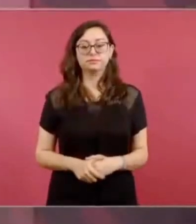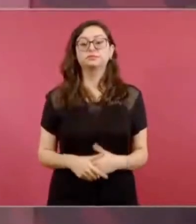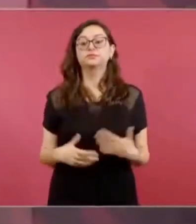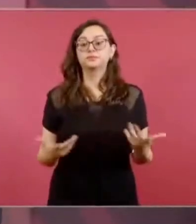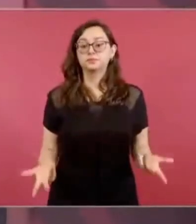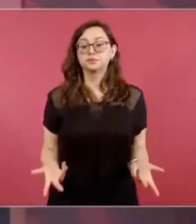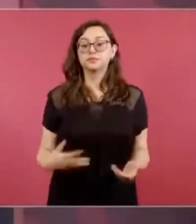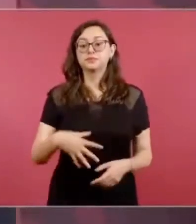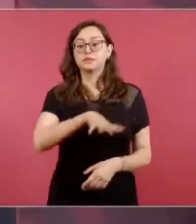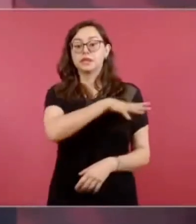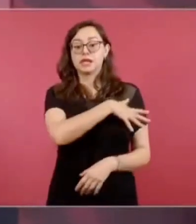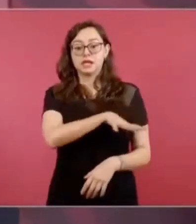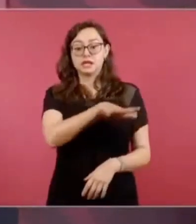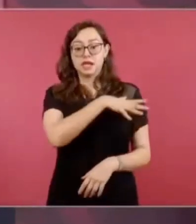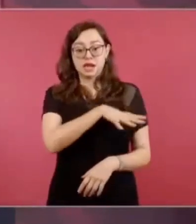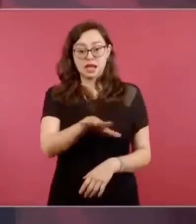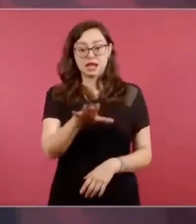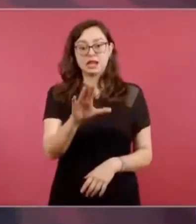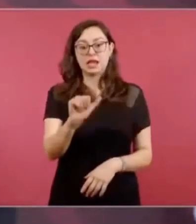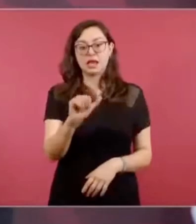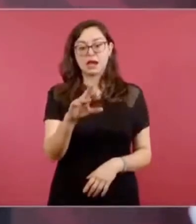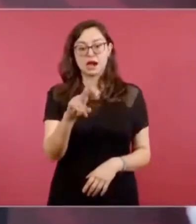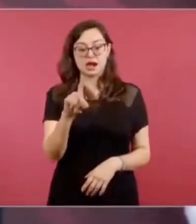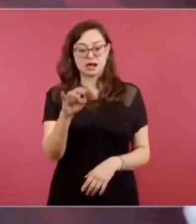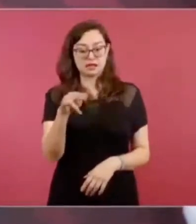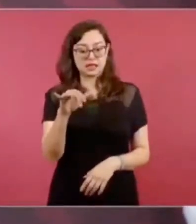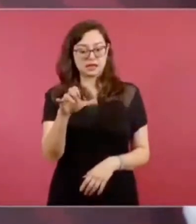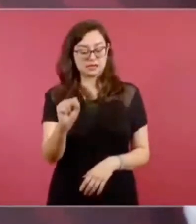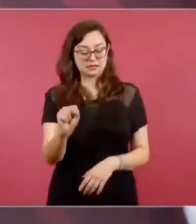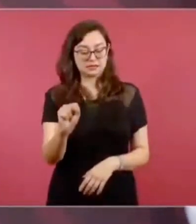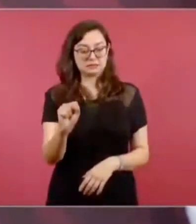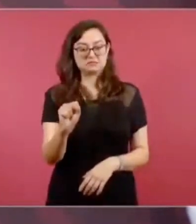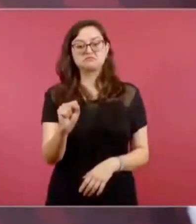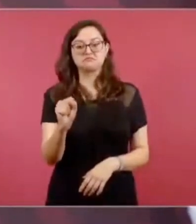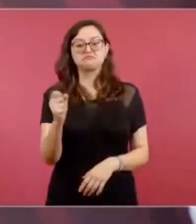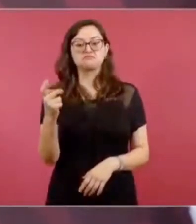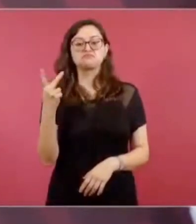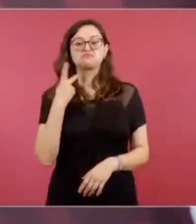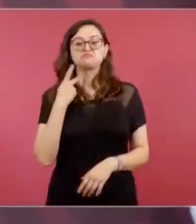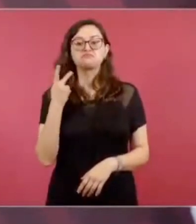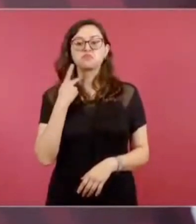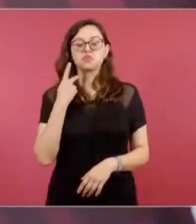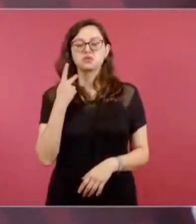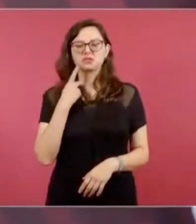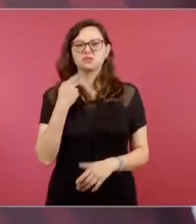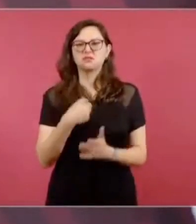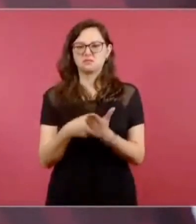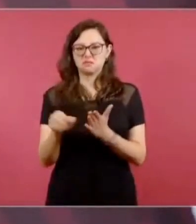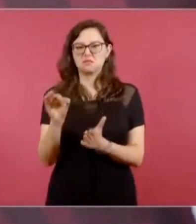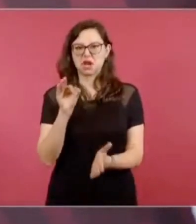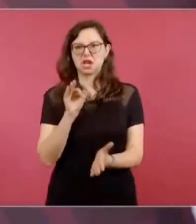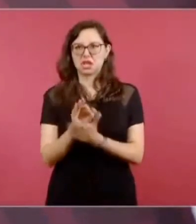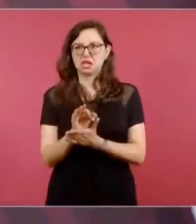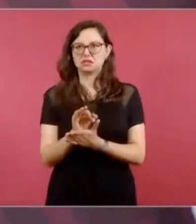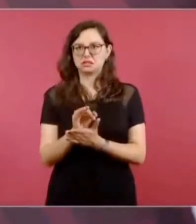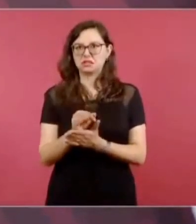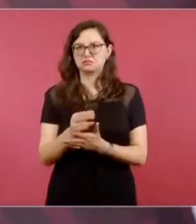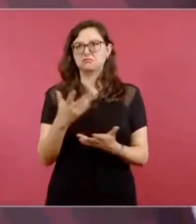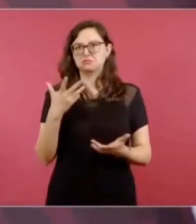general Cárdenas pues fue un político visionario.